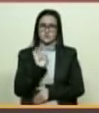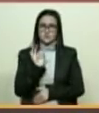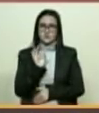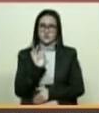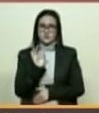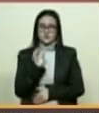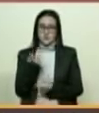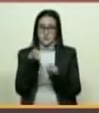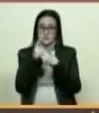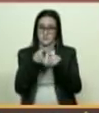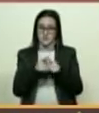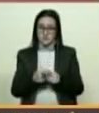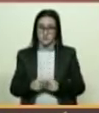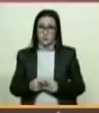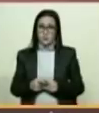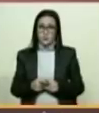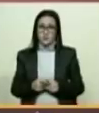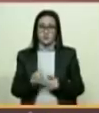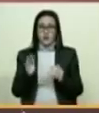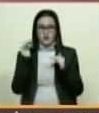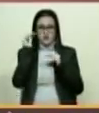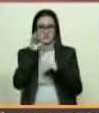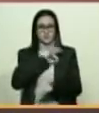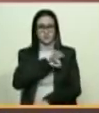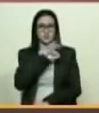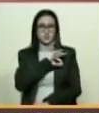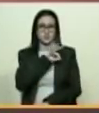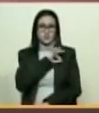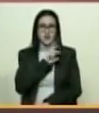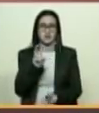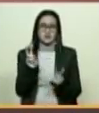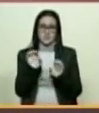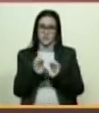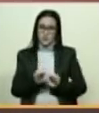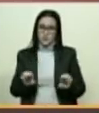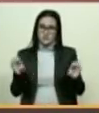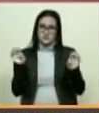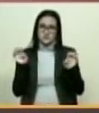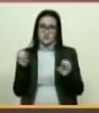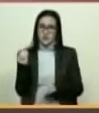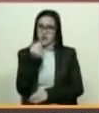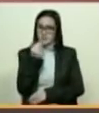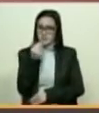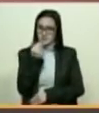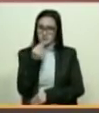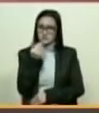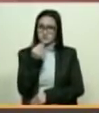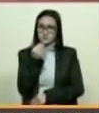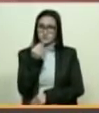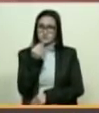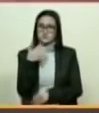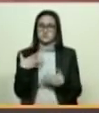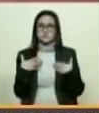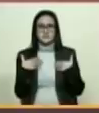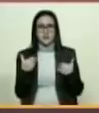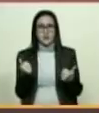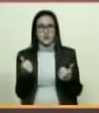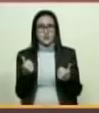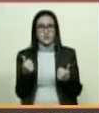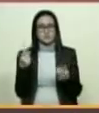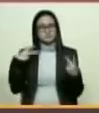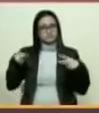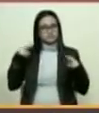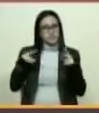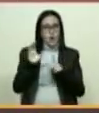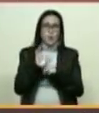su presupuesto a la atención social en materia de educación, de alimentación, de salud, de esparcimiento,